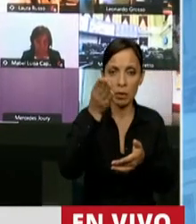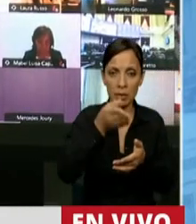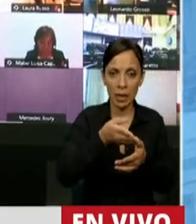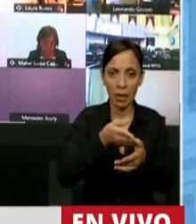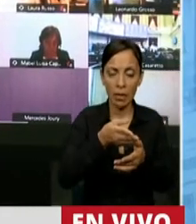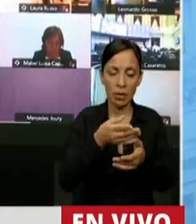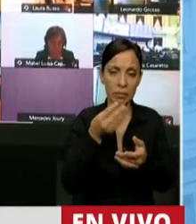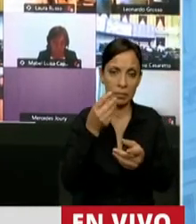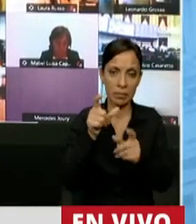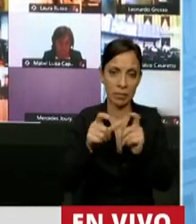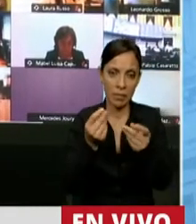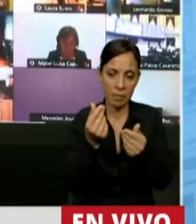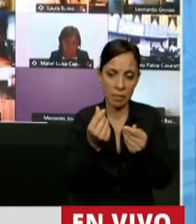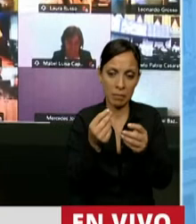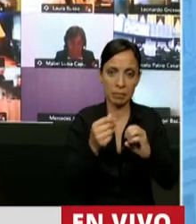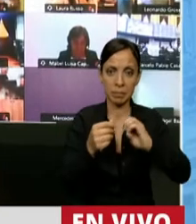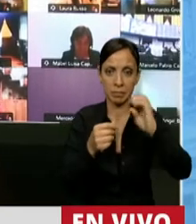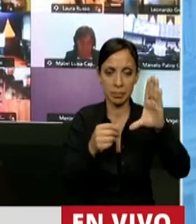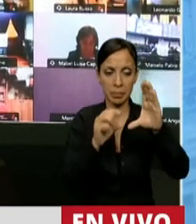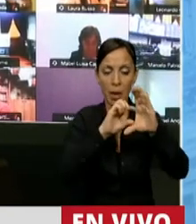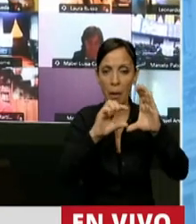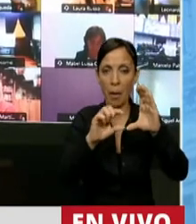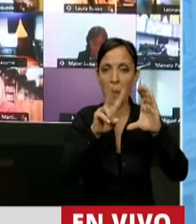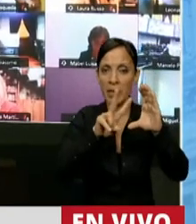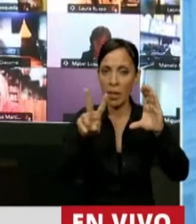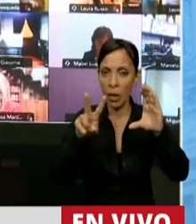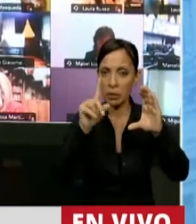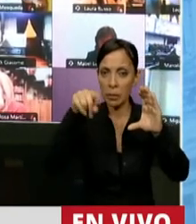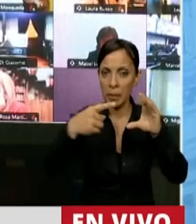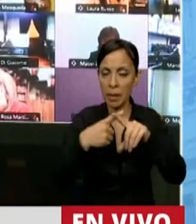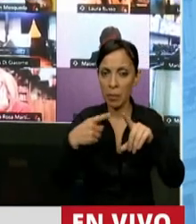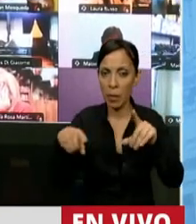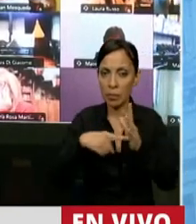masa coparticipable y recibe solo el